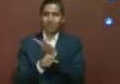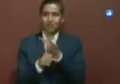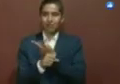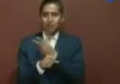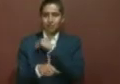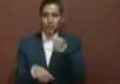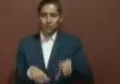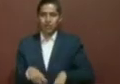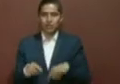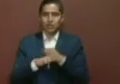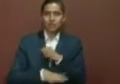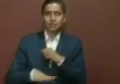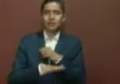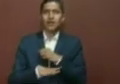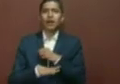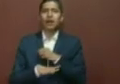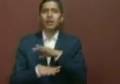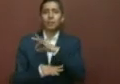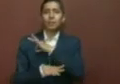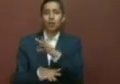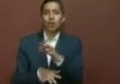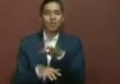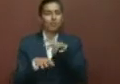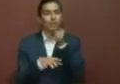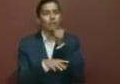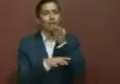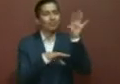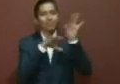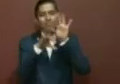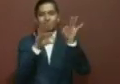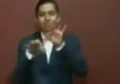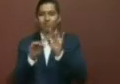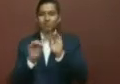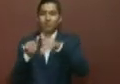propio municipio contrata policías porque necesita